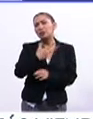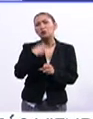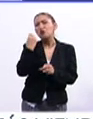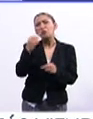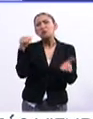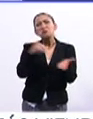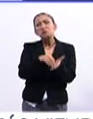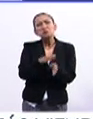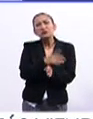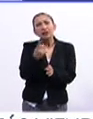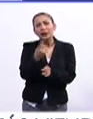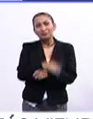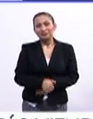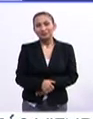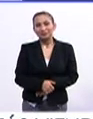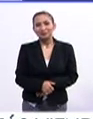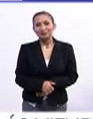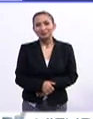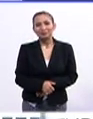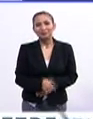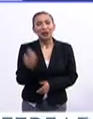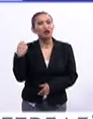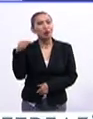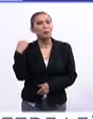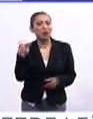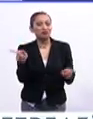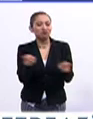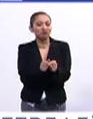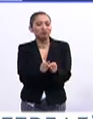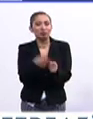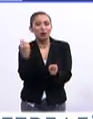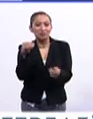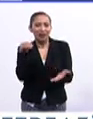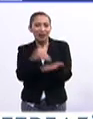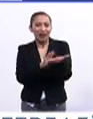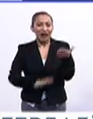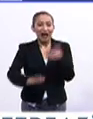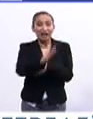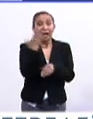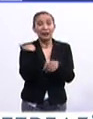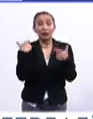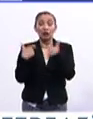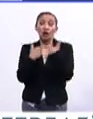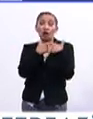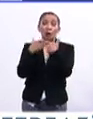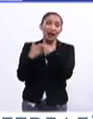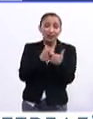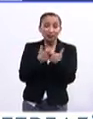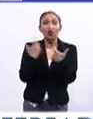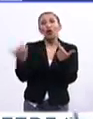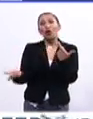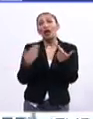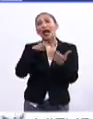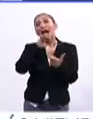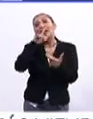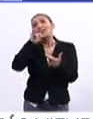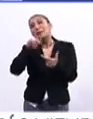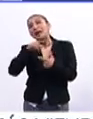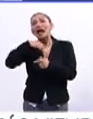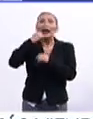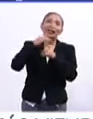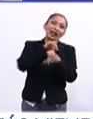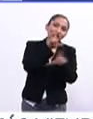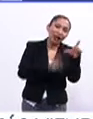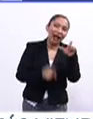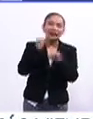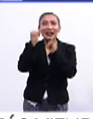nombre? Es un nombre corto que se le dio al área porque antes era Cooperación Académica Nacional e Internacional, entonces cuesta